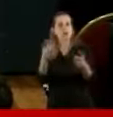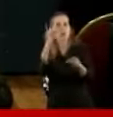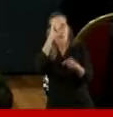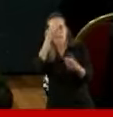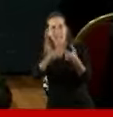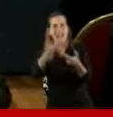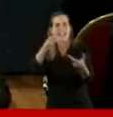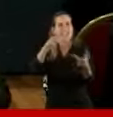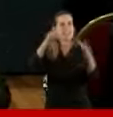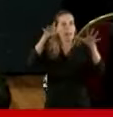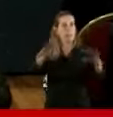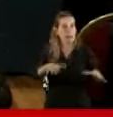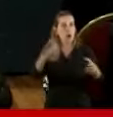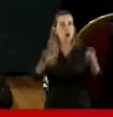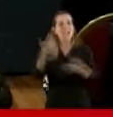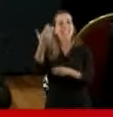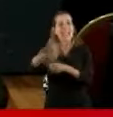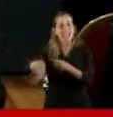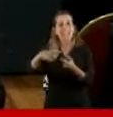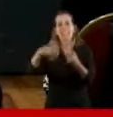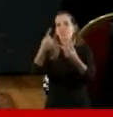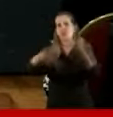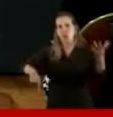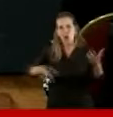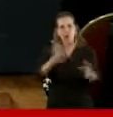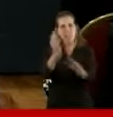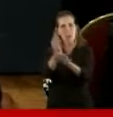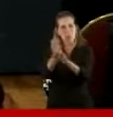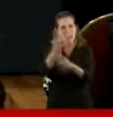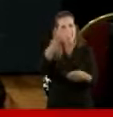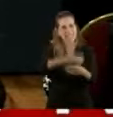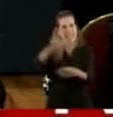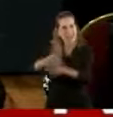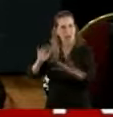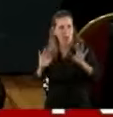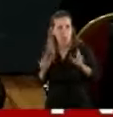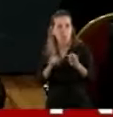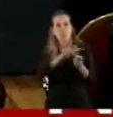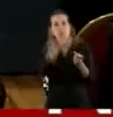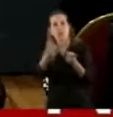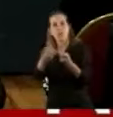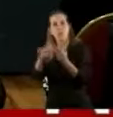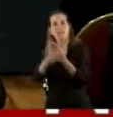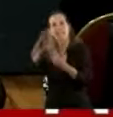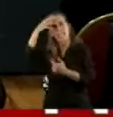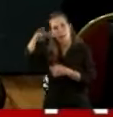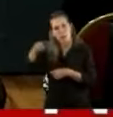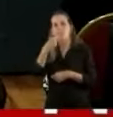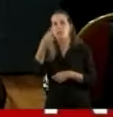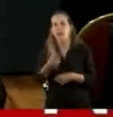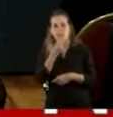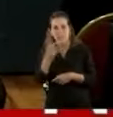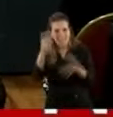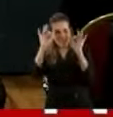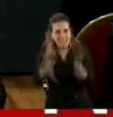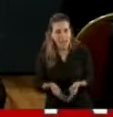escuela, taxis, que lo están haciendo a medias. Esa consulta es para usted y, si puedo, para la ministra Bullrich, si confirma